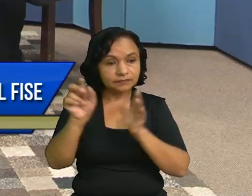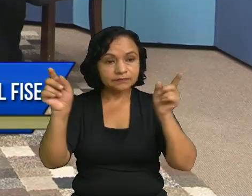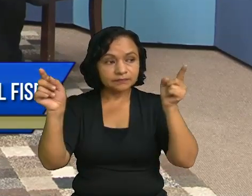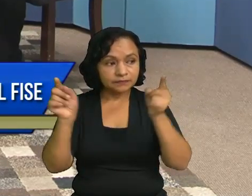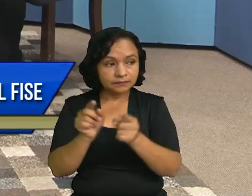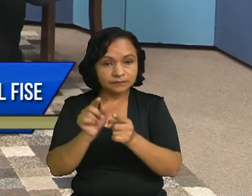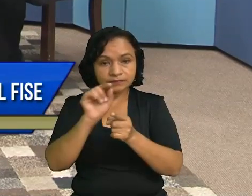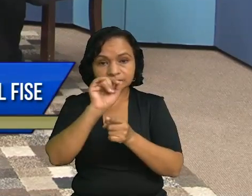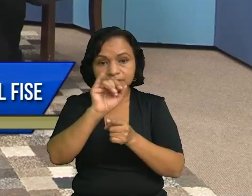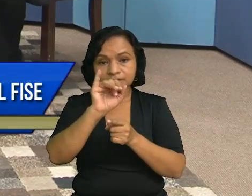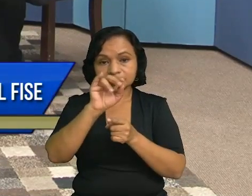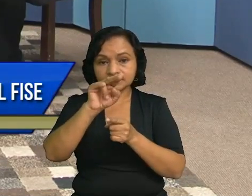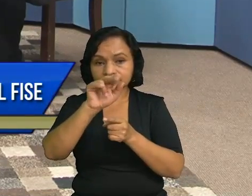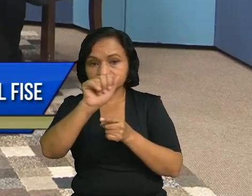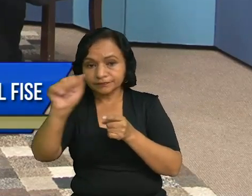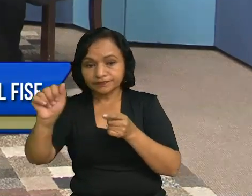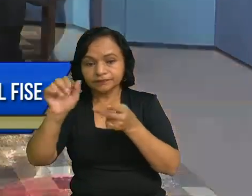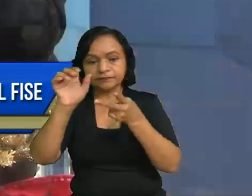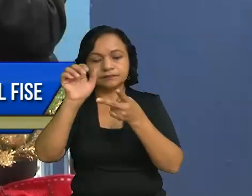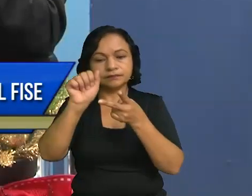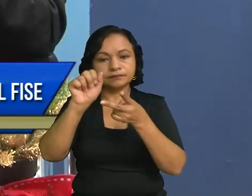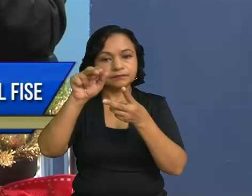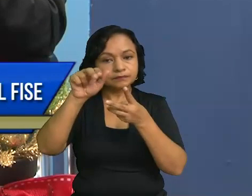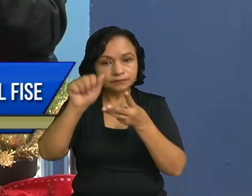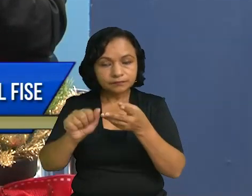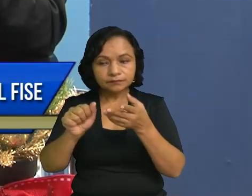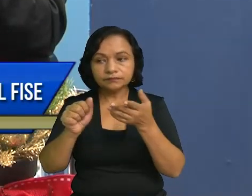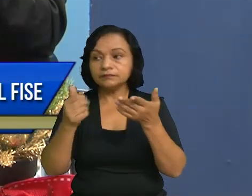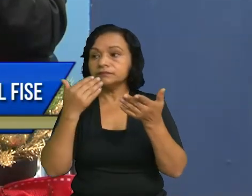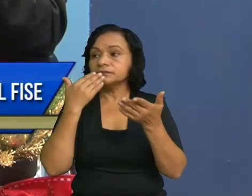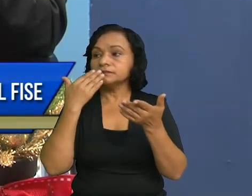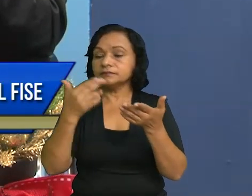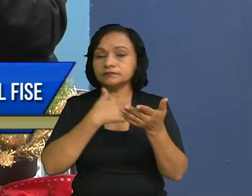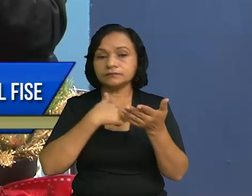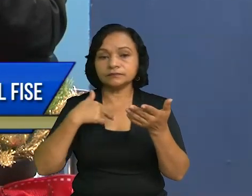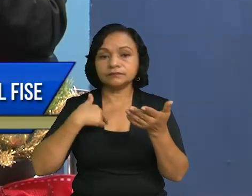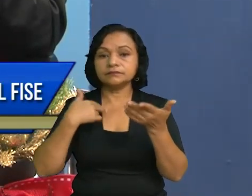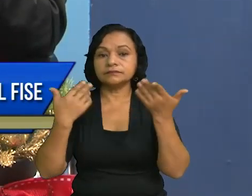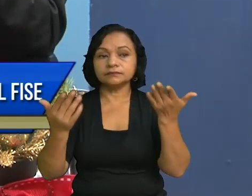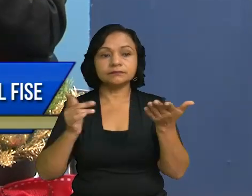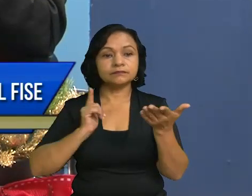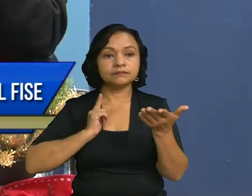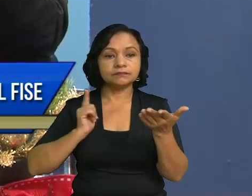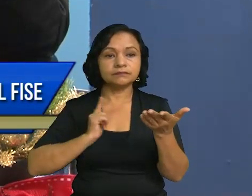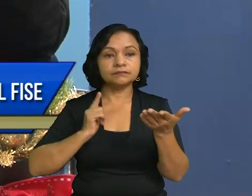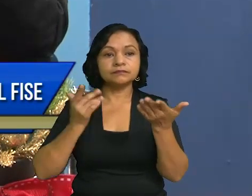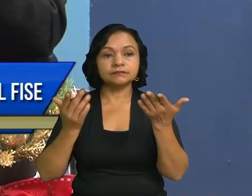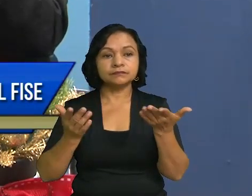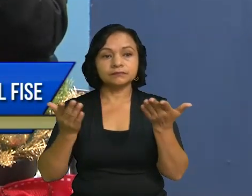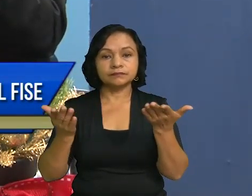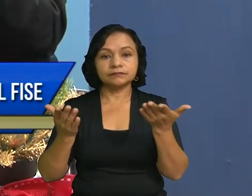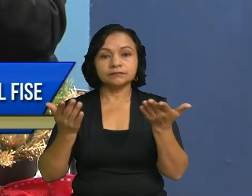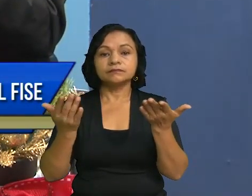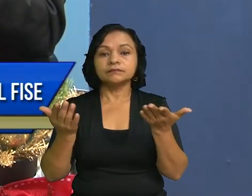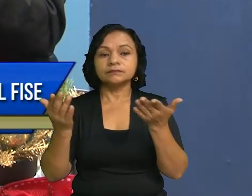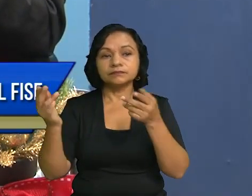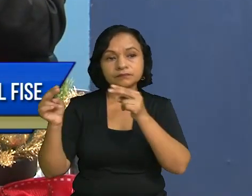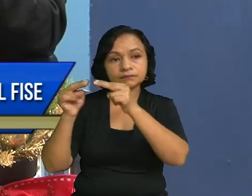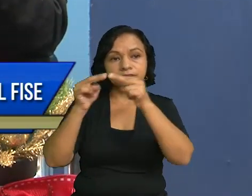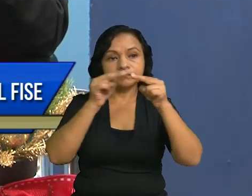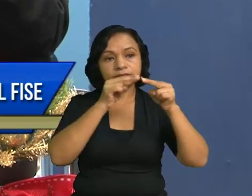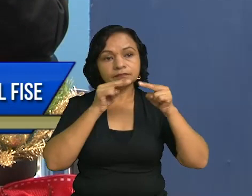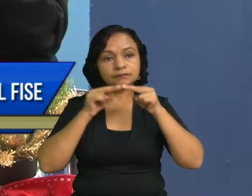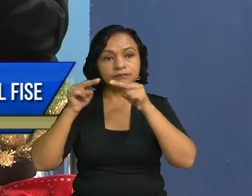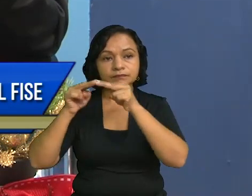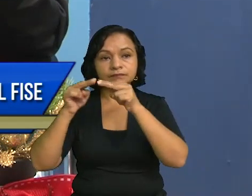el inah con el aná para nosotros también es una oportunidad porque con ellos nosotros tenemos una estrecha relación